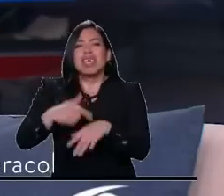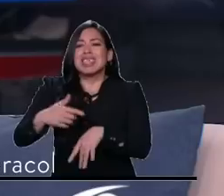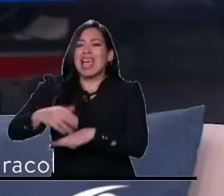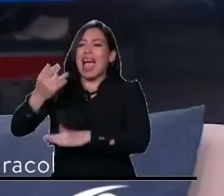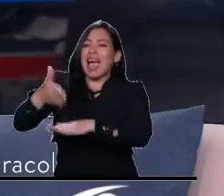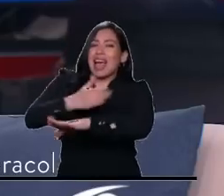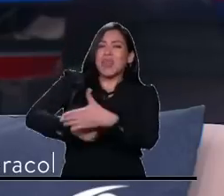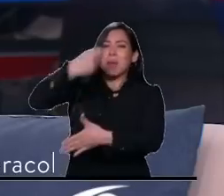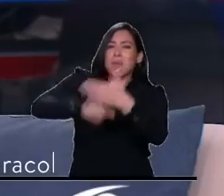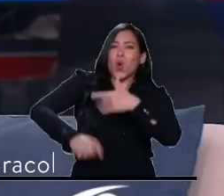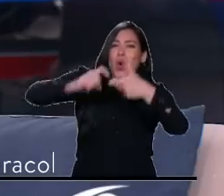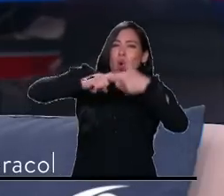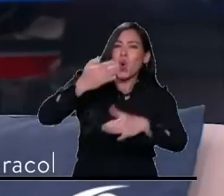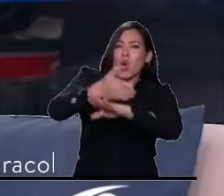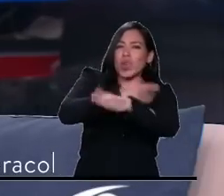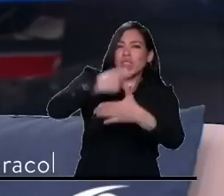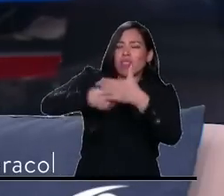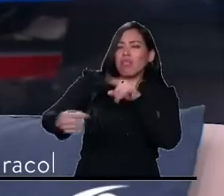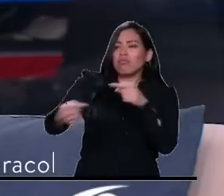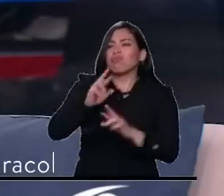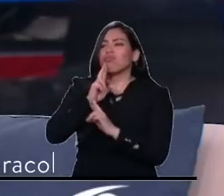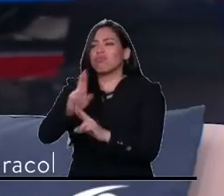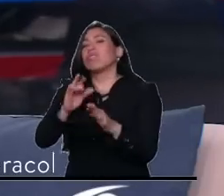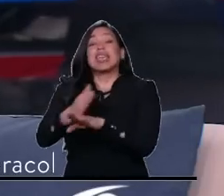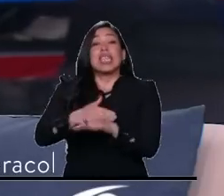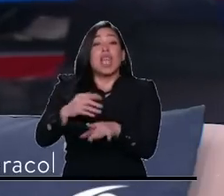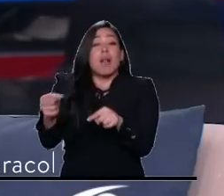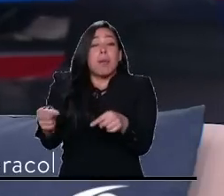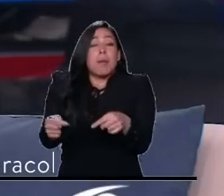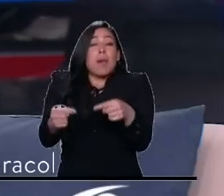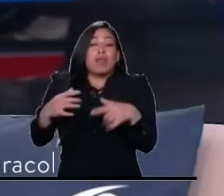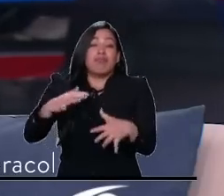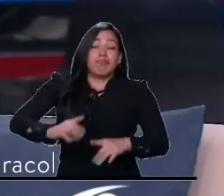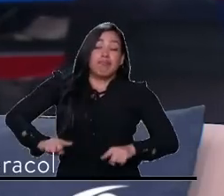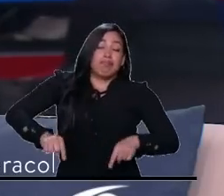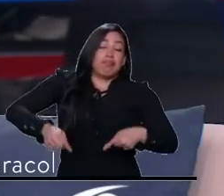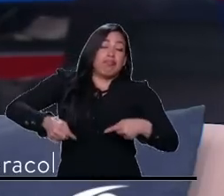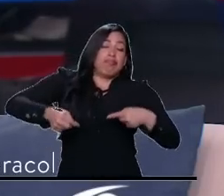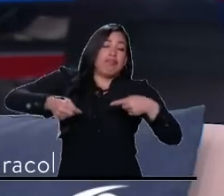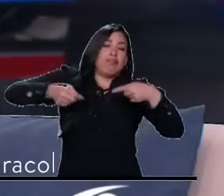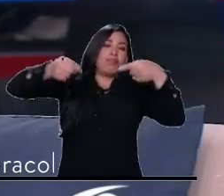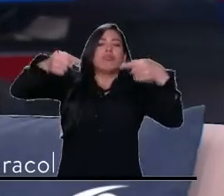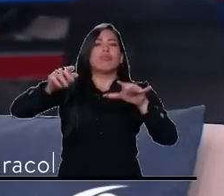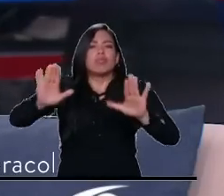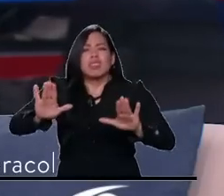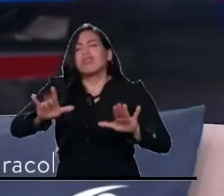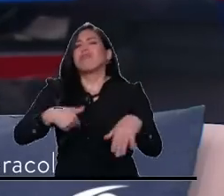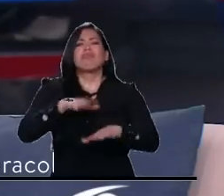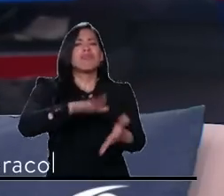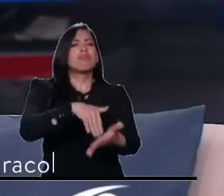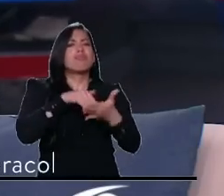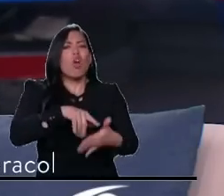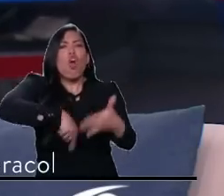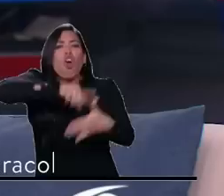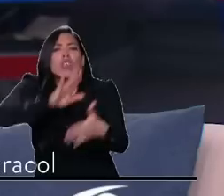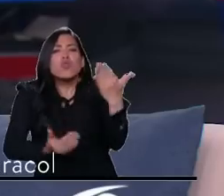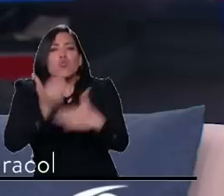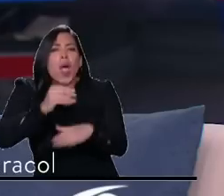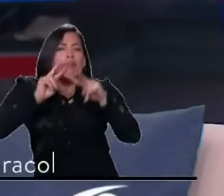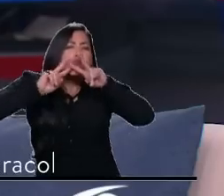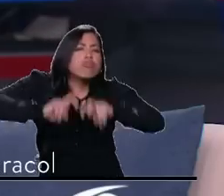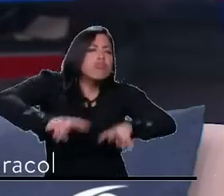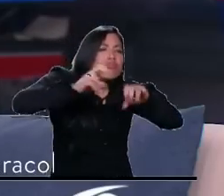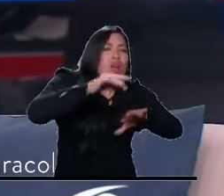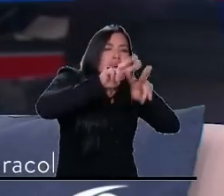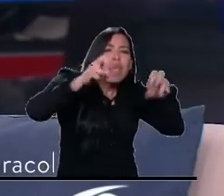de censura en su contra. En un debate que se fue calentando poquito a poquito, Vélez se mantuvo en que no habrá nuevos contratos de exploración